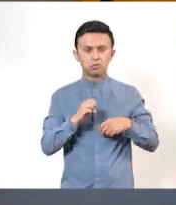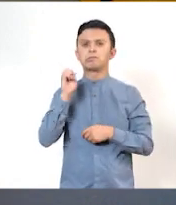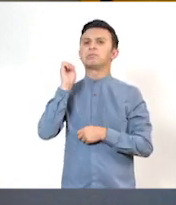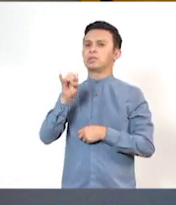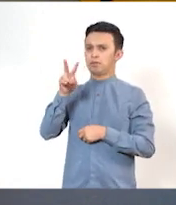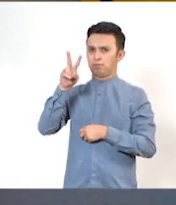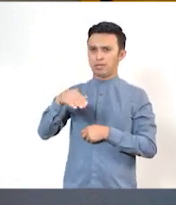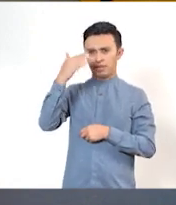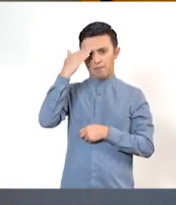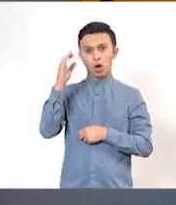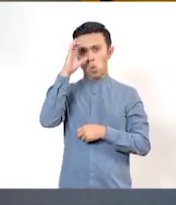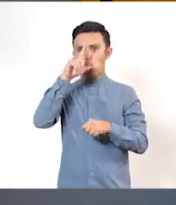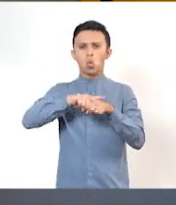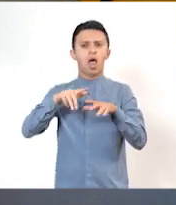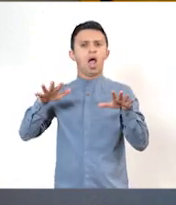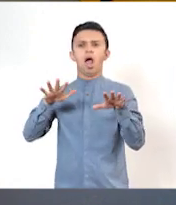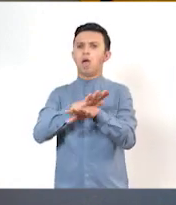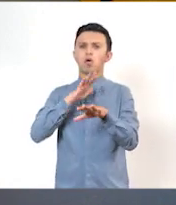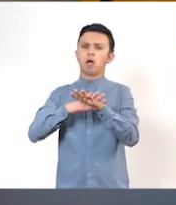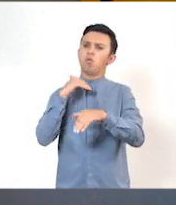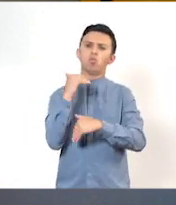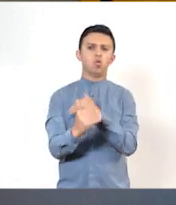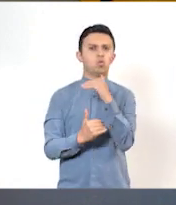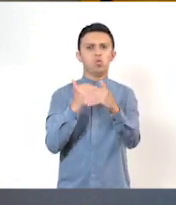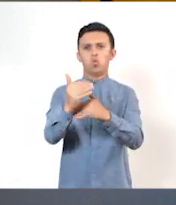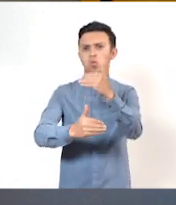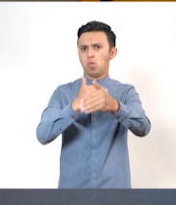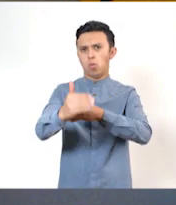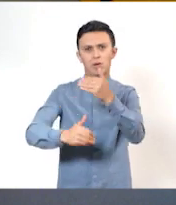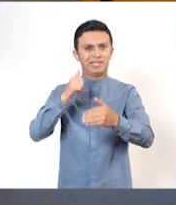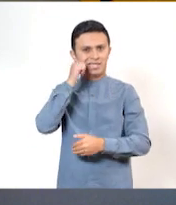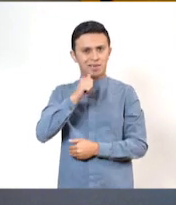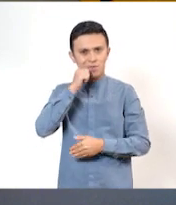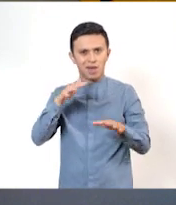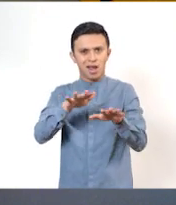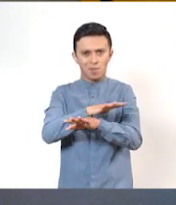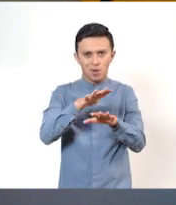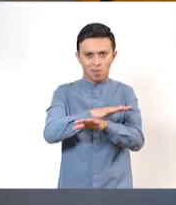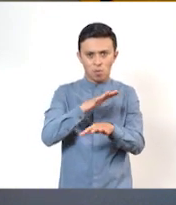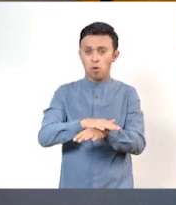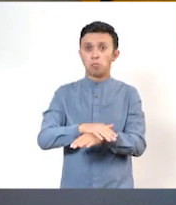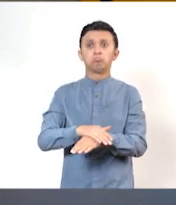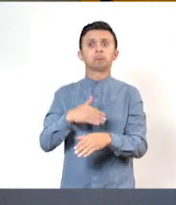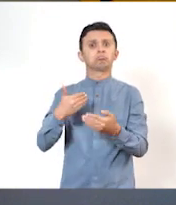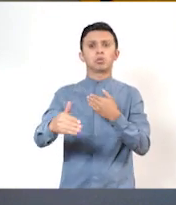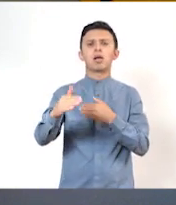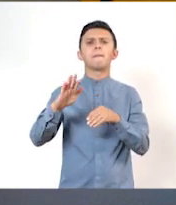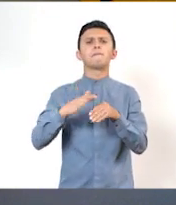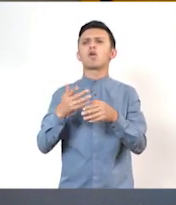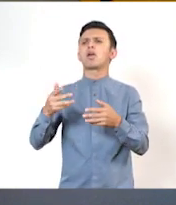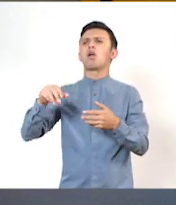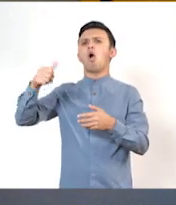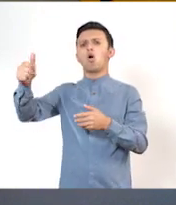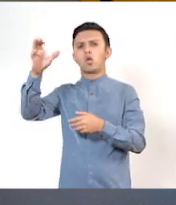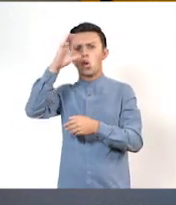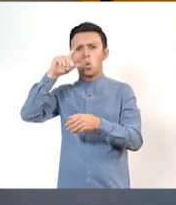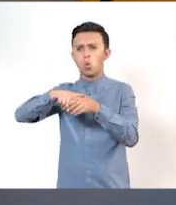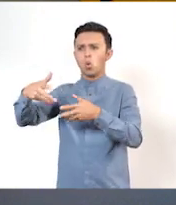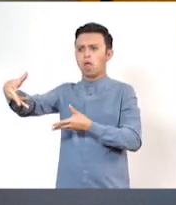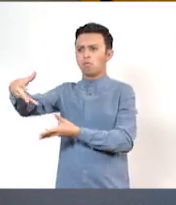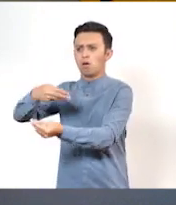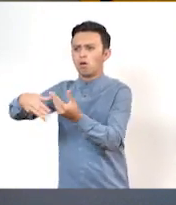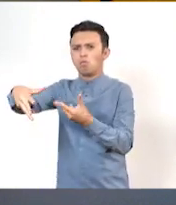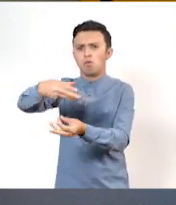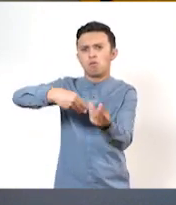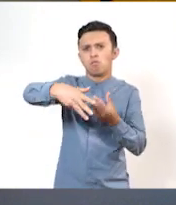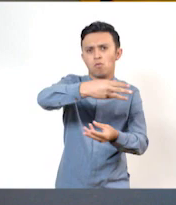de saber que las culturas son dinámicas, es decir, que se desarrollan de manera permanente. Todo el tiempo cambian por las interacciones que